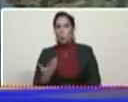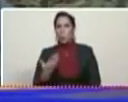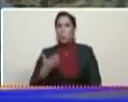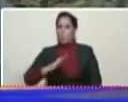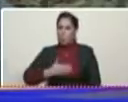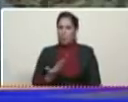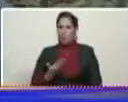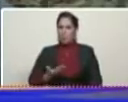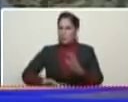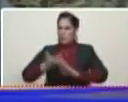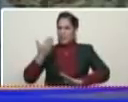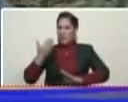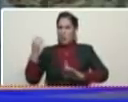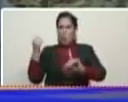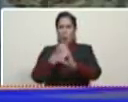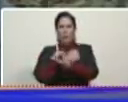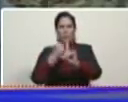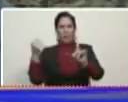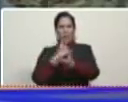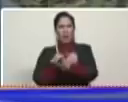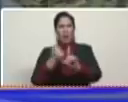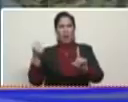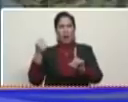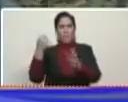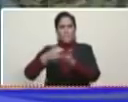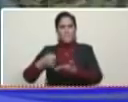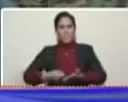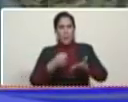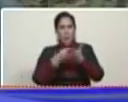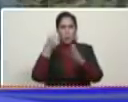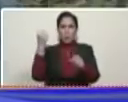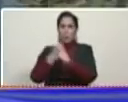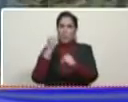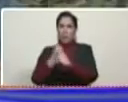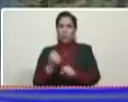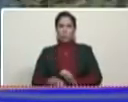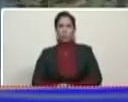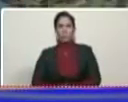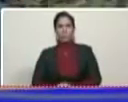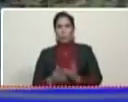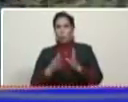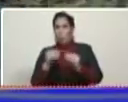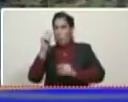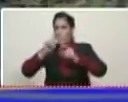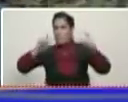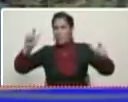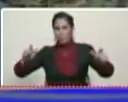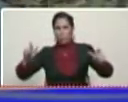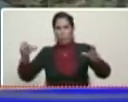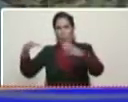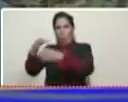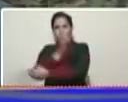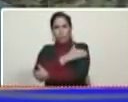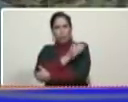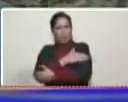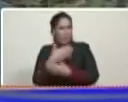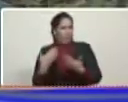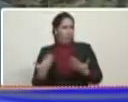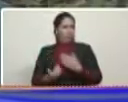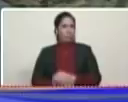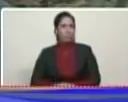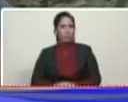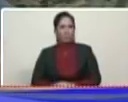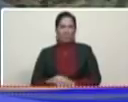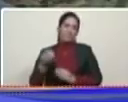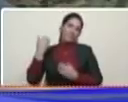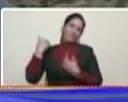el salario, que es la esencia del trabajador. Todos ellos, Todos ellos. Bueno, allá que ellos digan lo